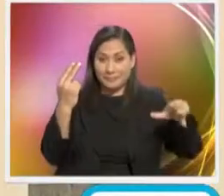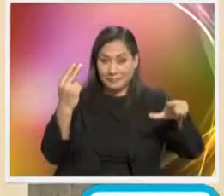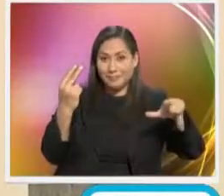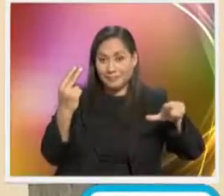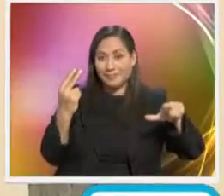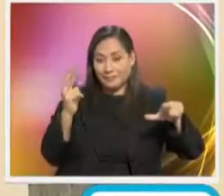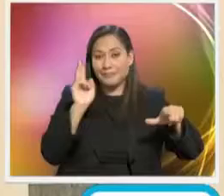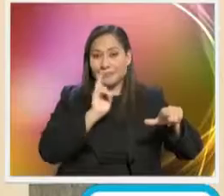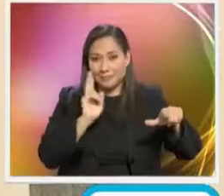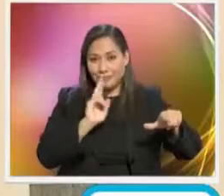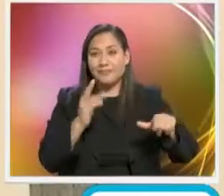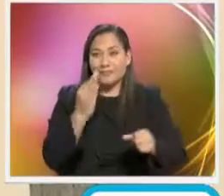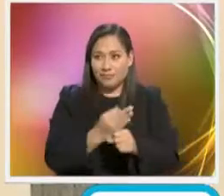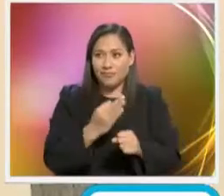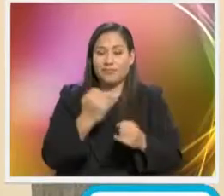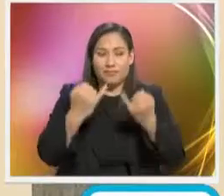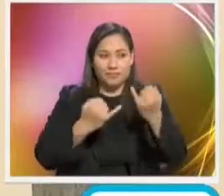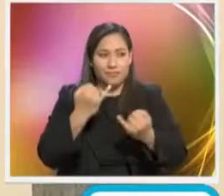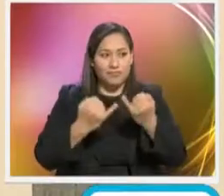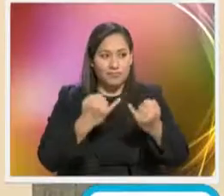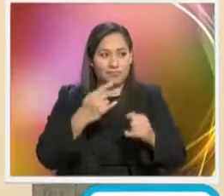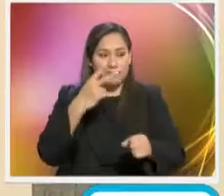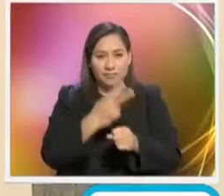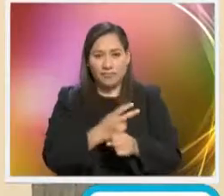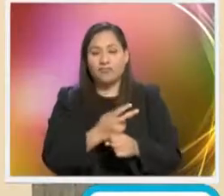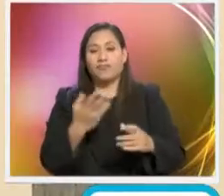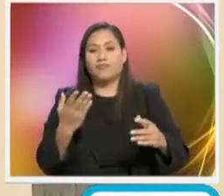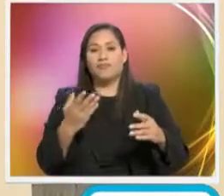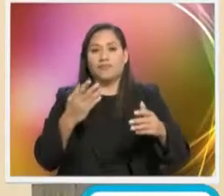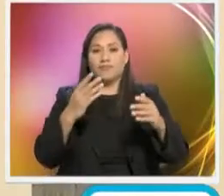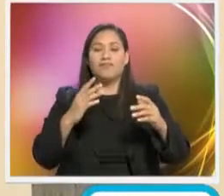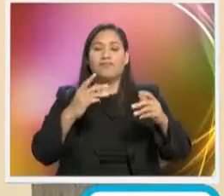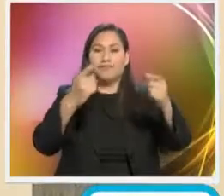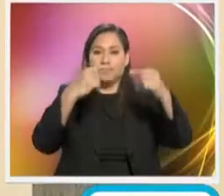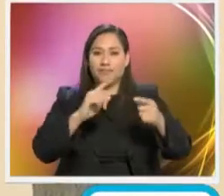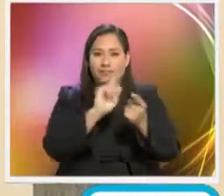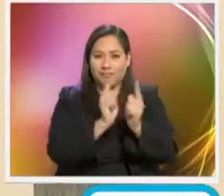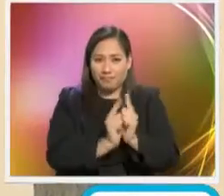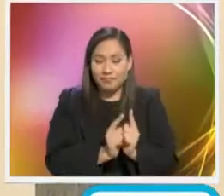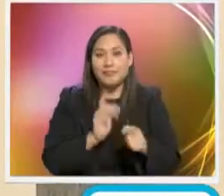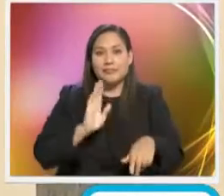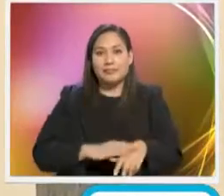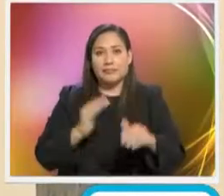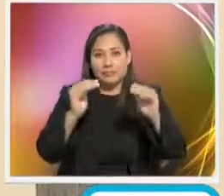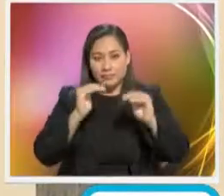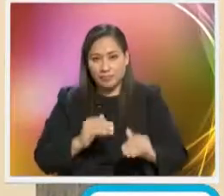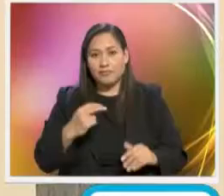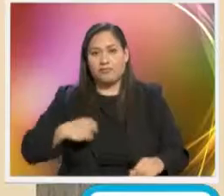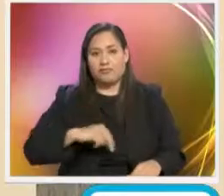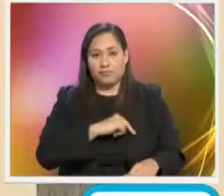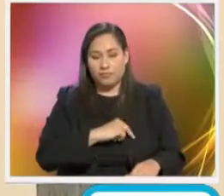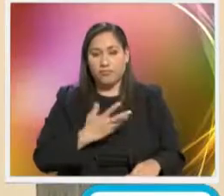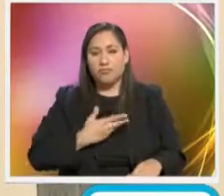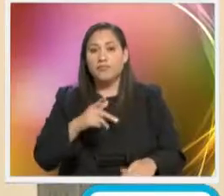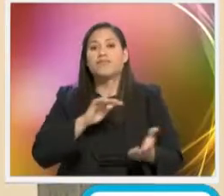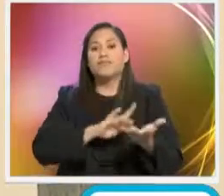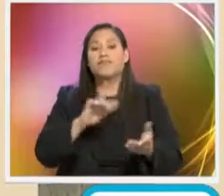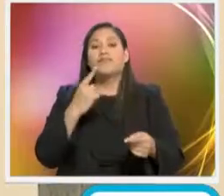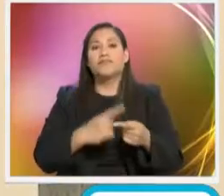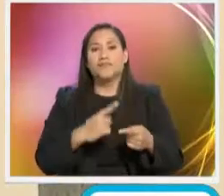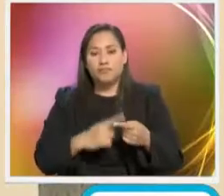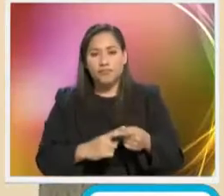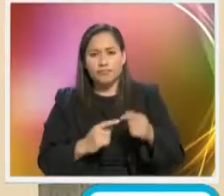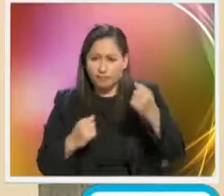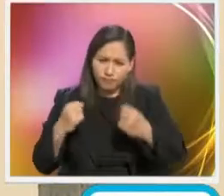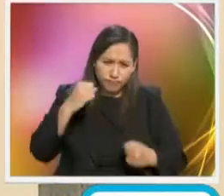25-17, y te estás realizando el segundo set. Por supuesto, más adelante también vamos a tener la participación